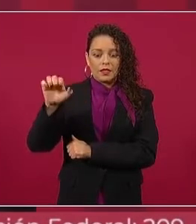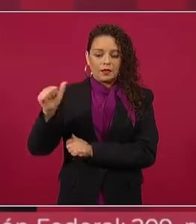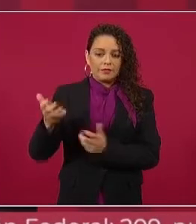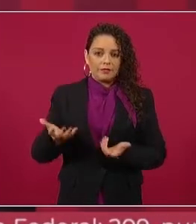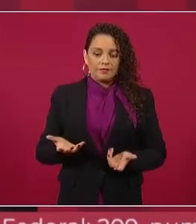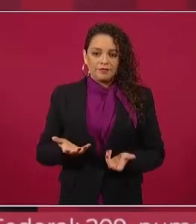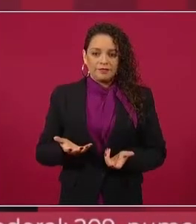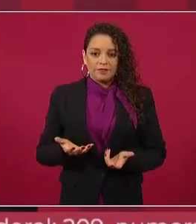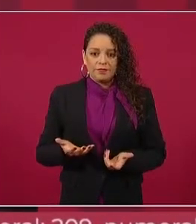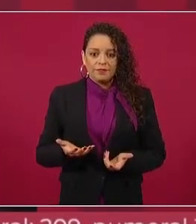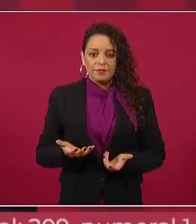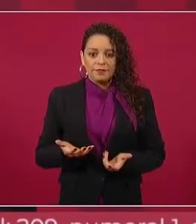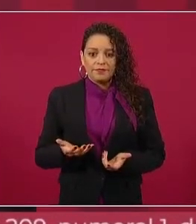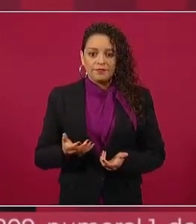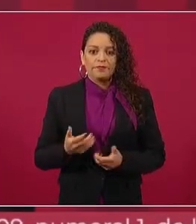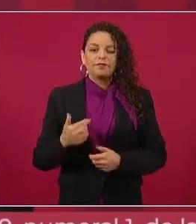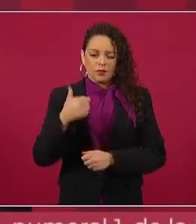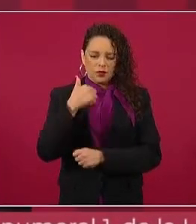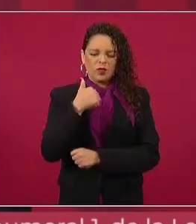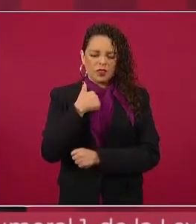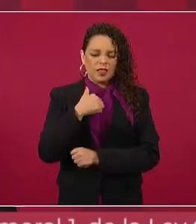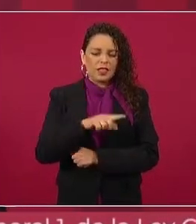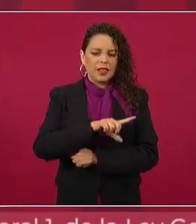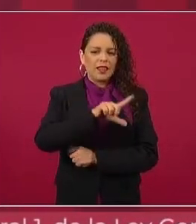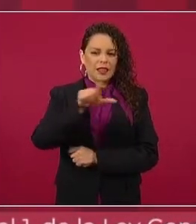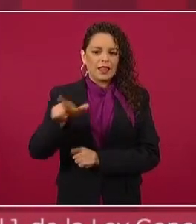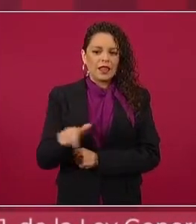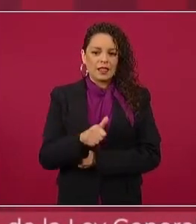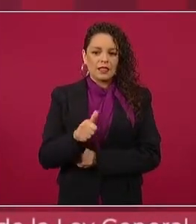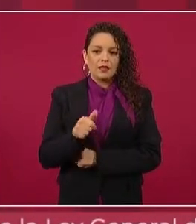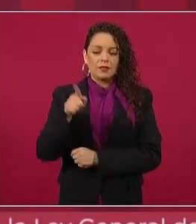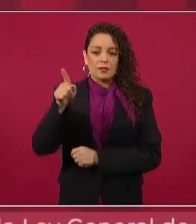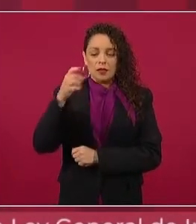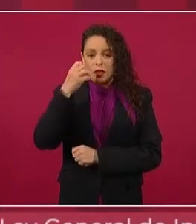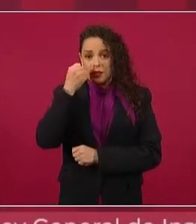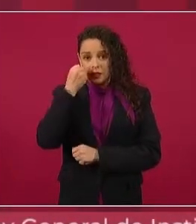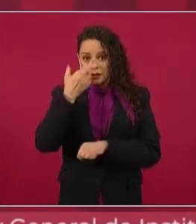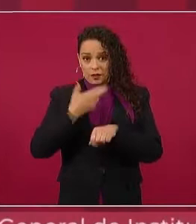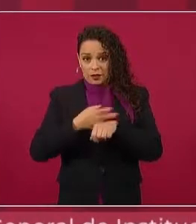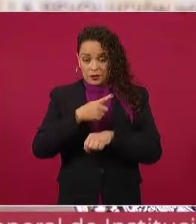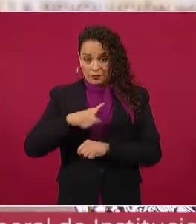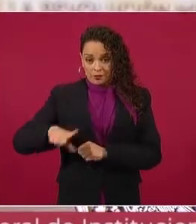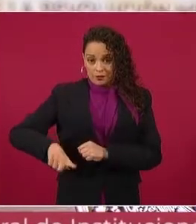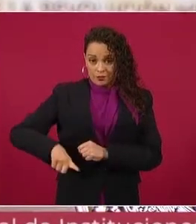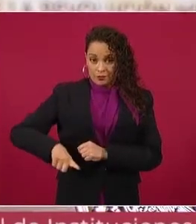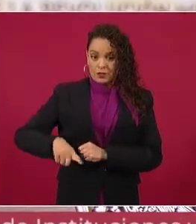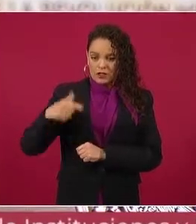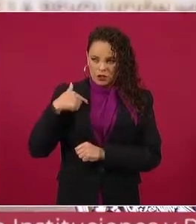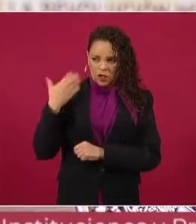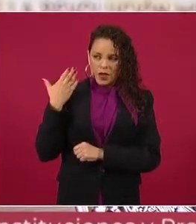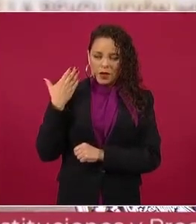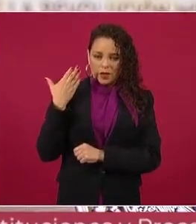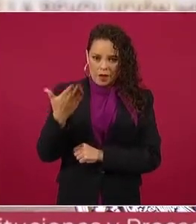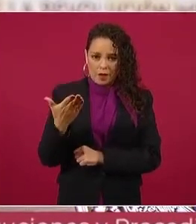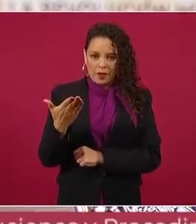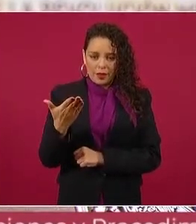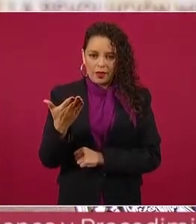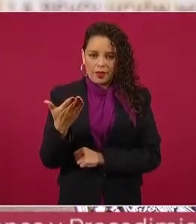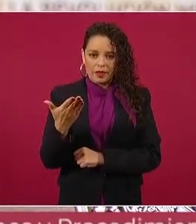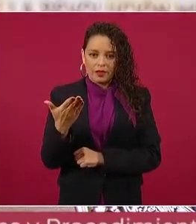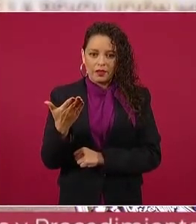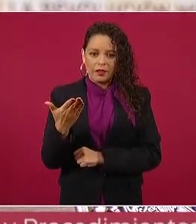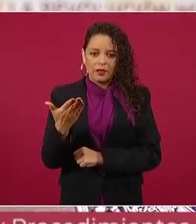Yo le voy a pedir al secretario de Gobernación, porque esto nos va a ayudar mucho,